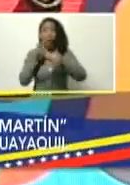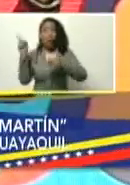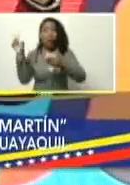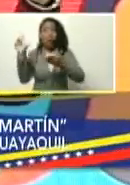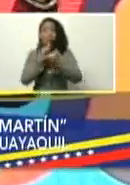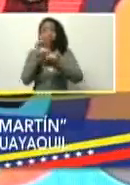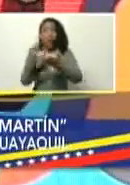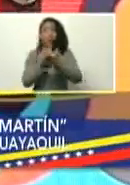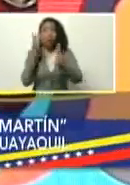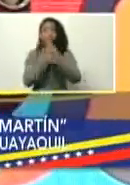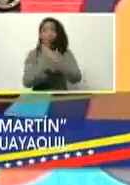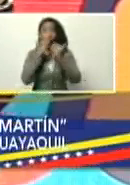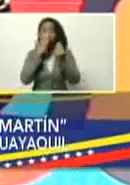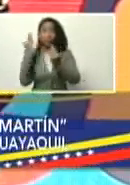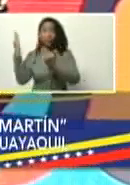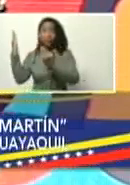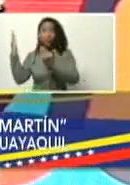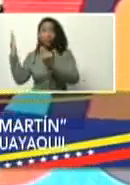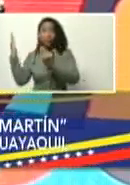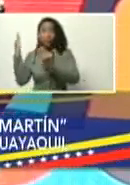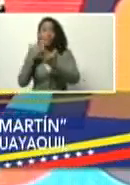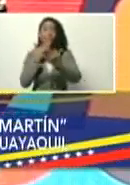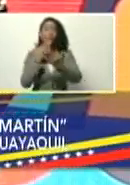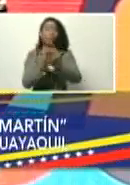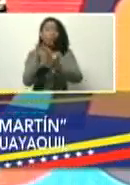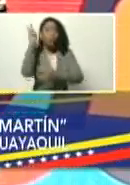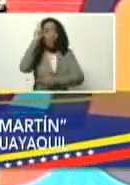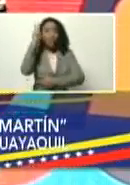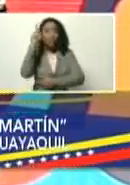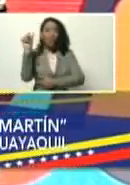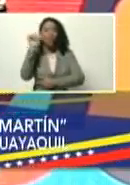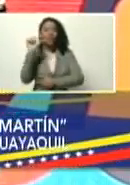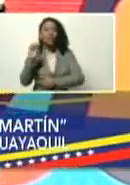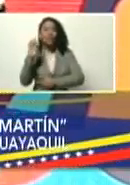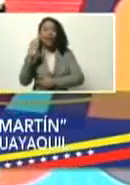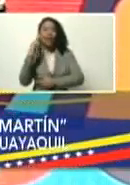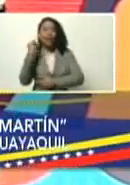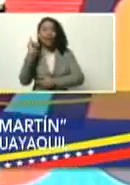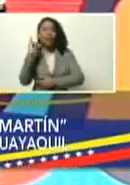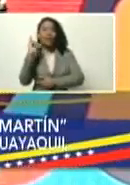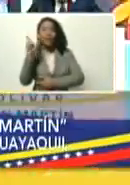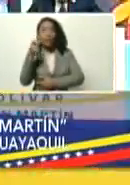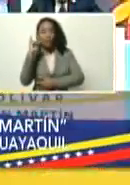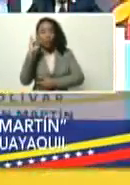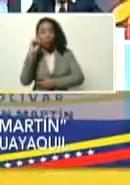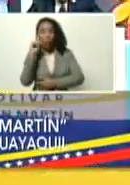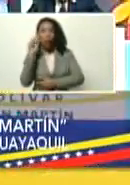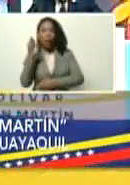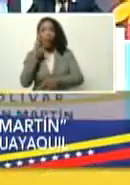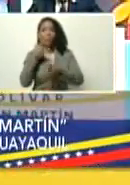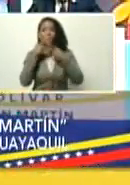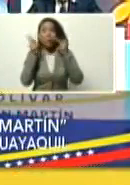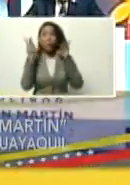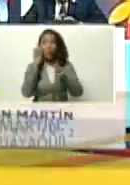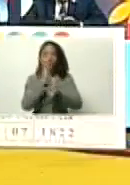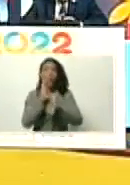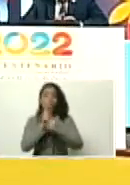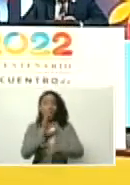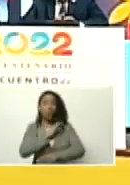libro que, con su permiso, profesor Sergio, quiero publicar en mis redes sociales.